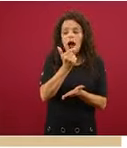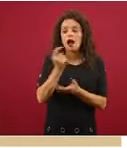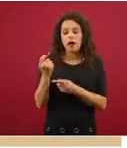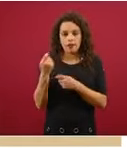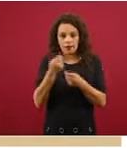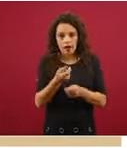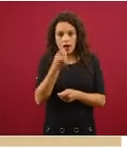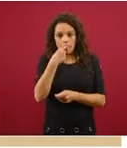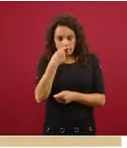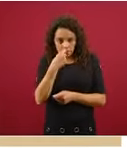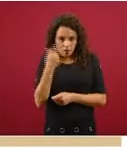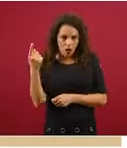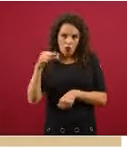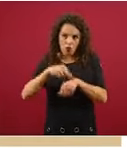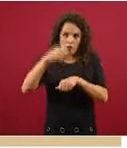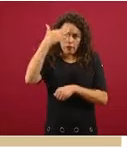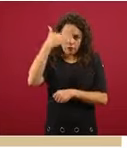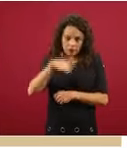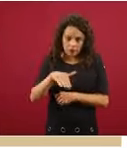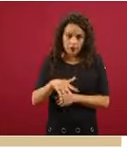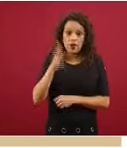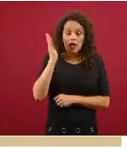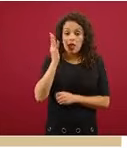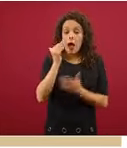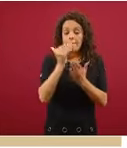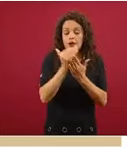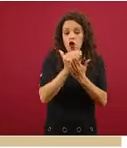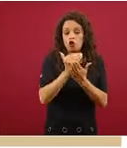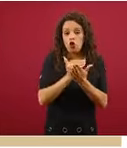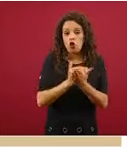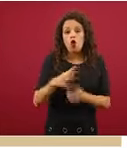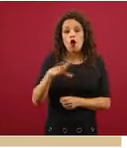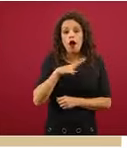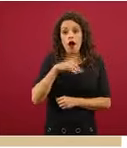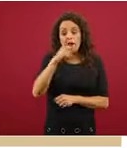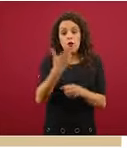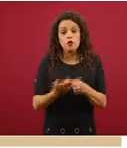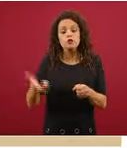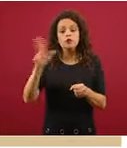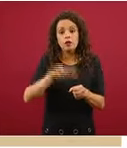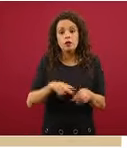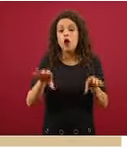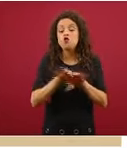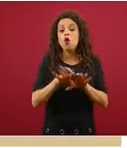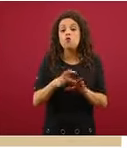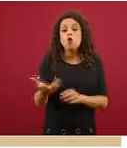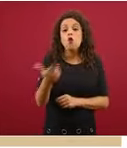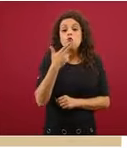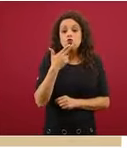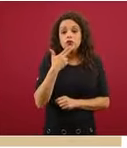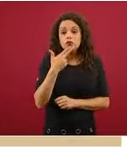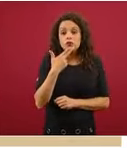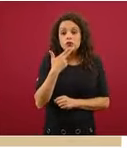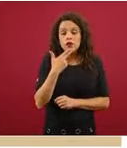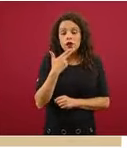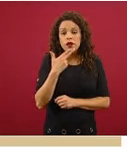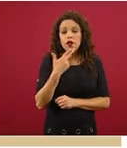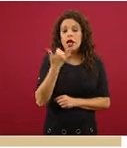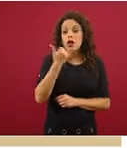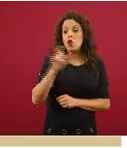tiene el protocolo en los hospitales de cómo se debe utilizar y cuándo no se debe de